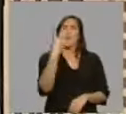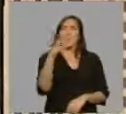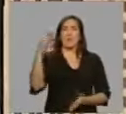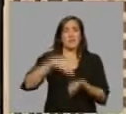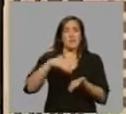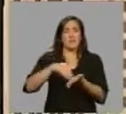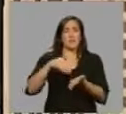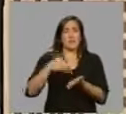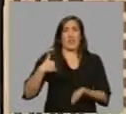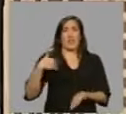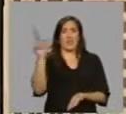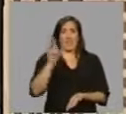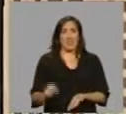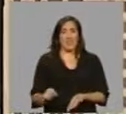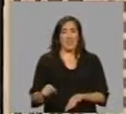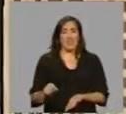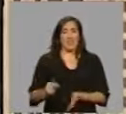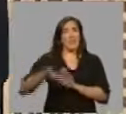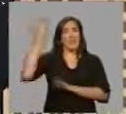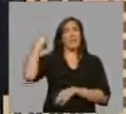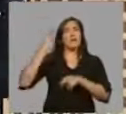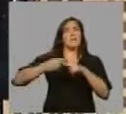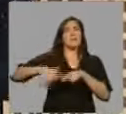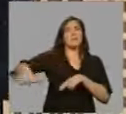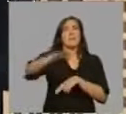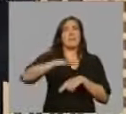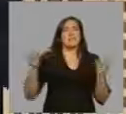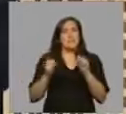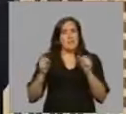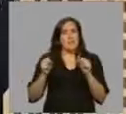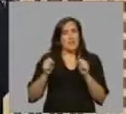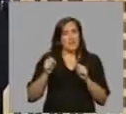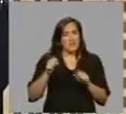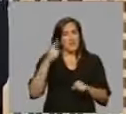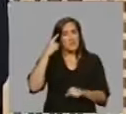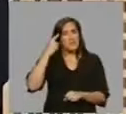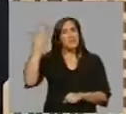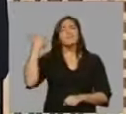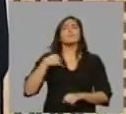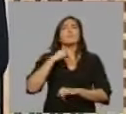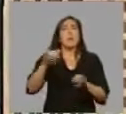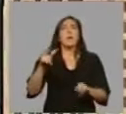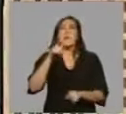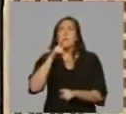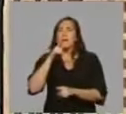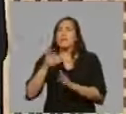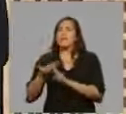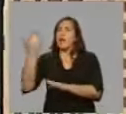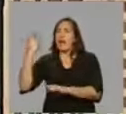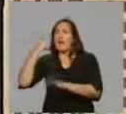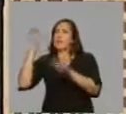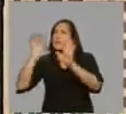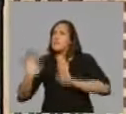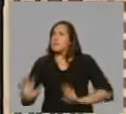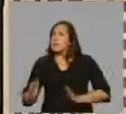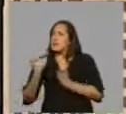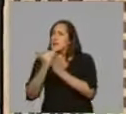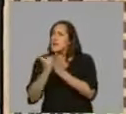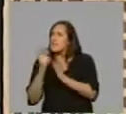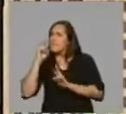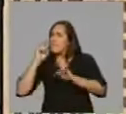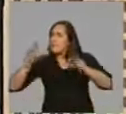en la Plaza de Mayo. Creo que hubo una planificación, creo que hubo una premeditación